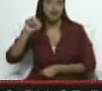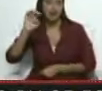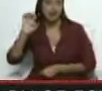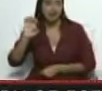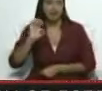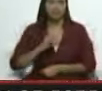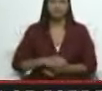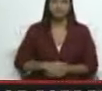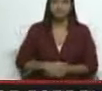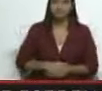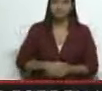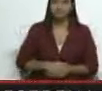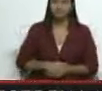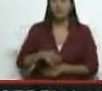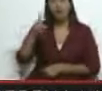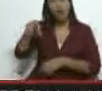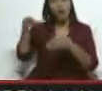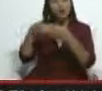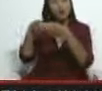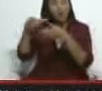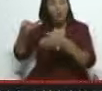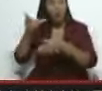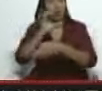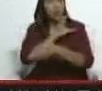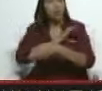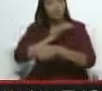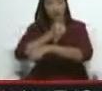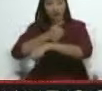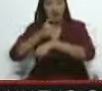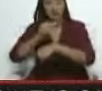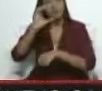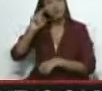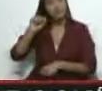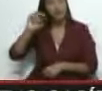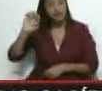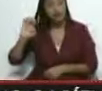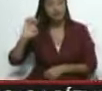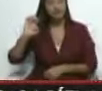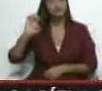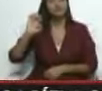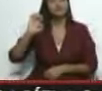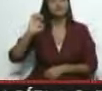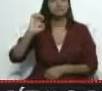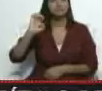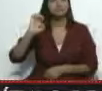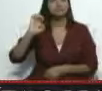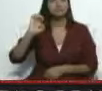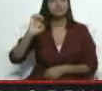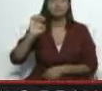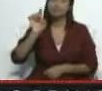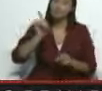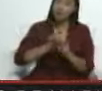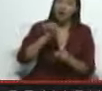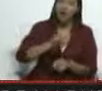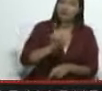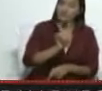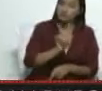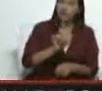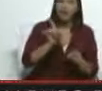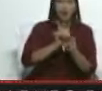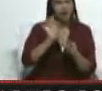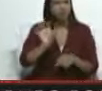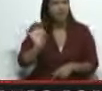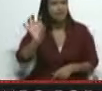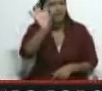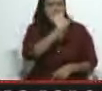equipos del Consejo Nacional electoral del poder electoral tanto en Venezuela como en las regiones y